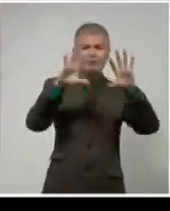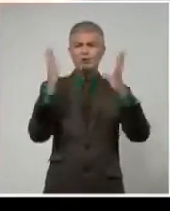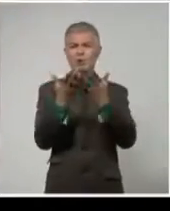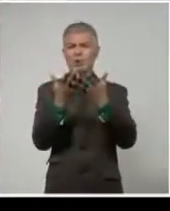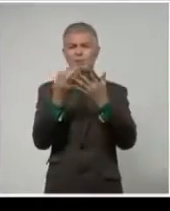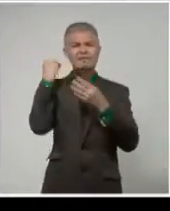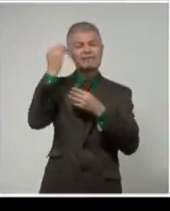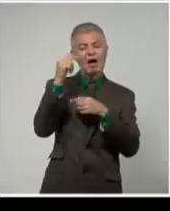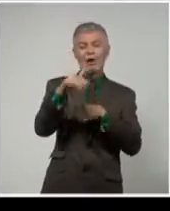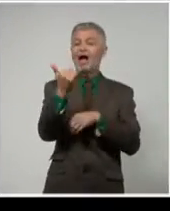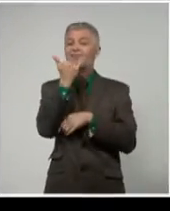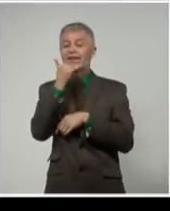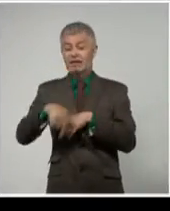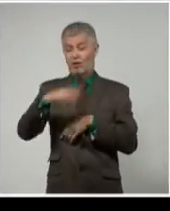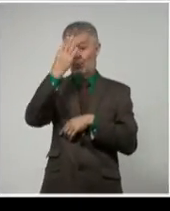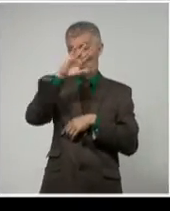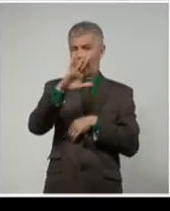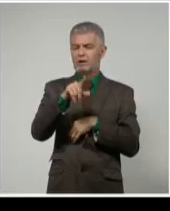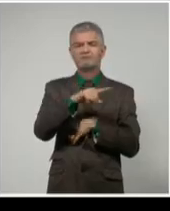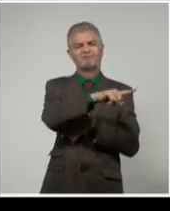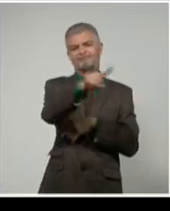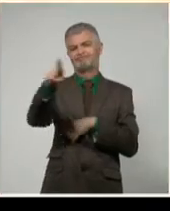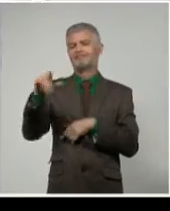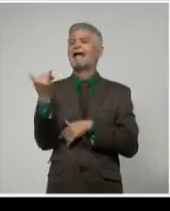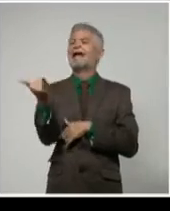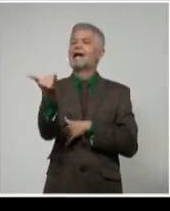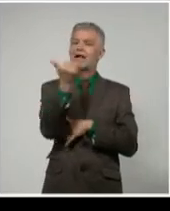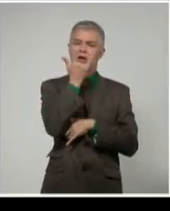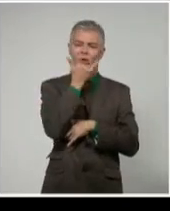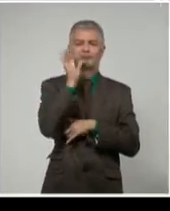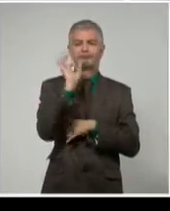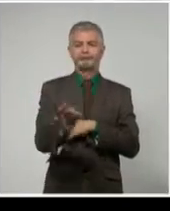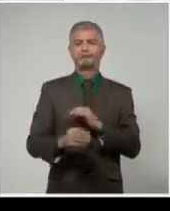pueblo, se equivocaron.